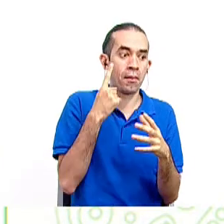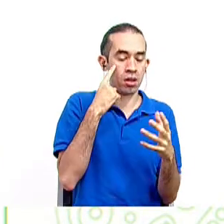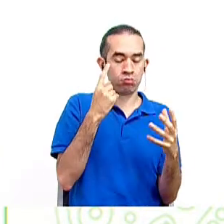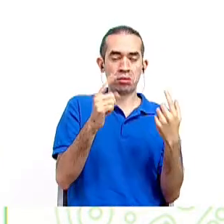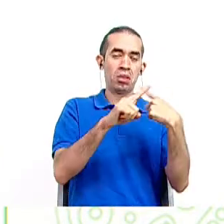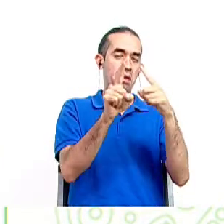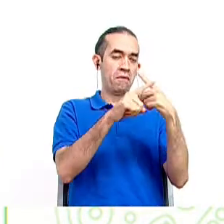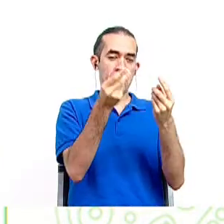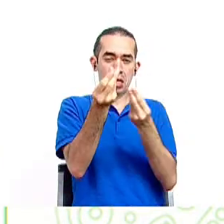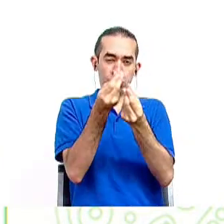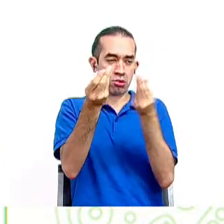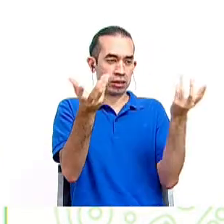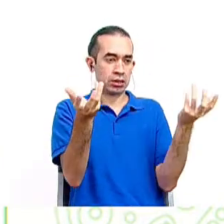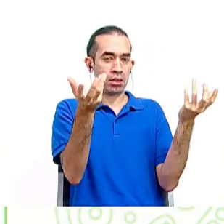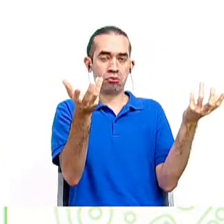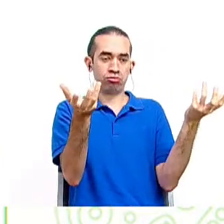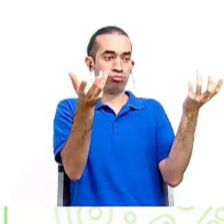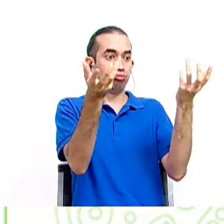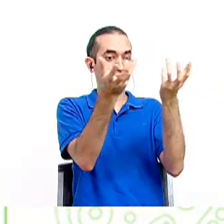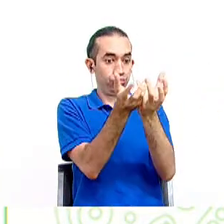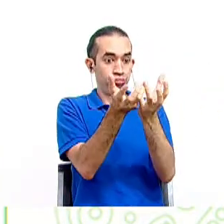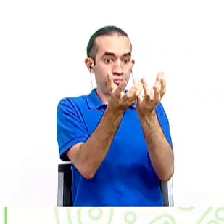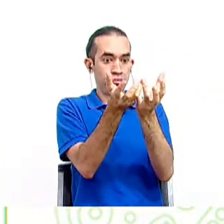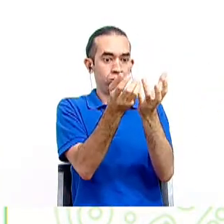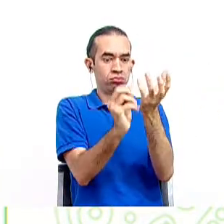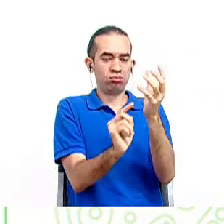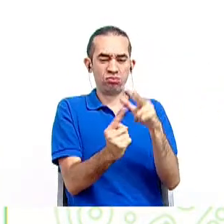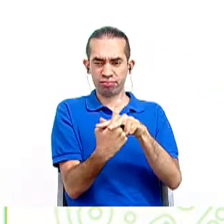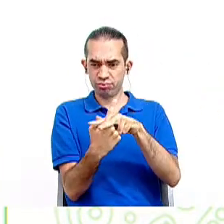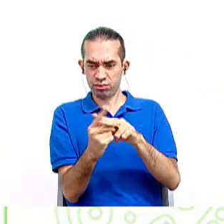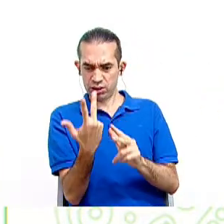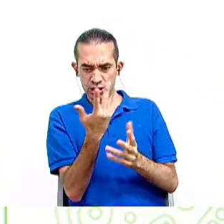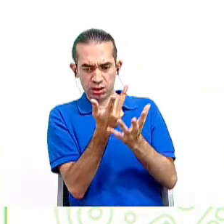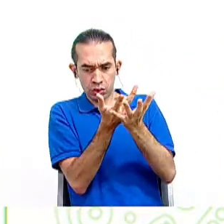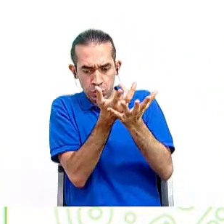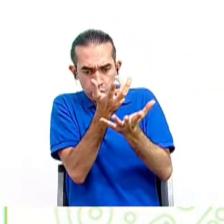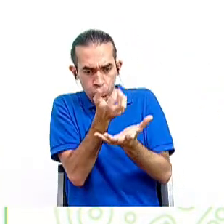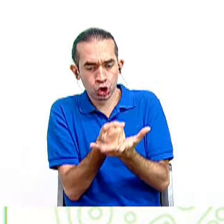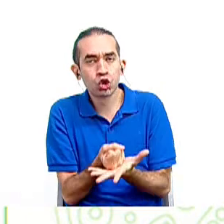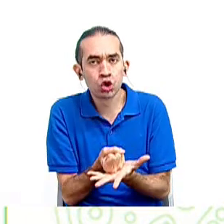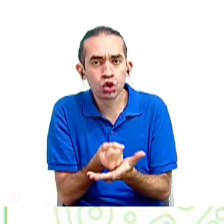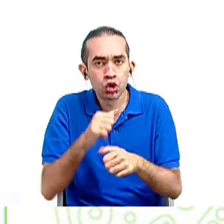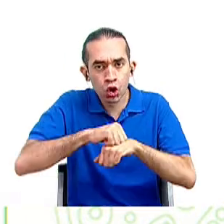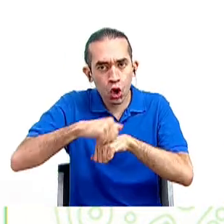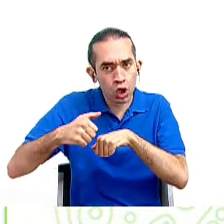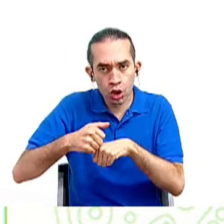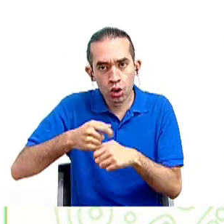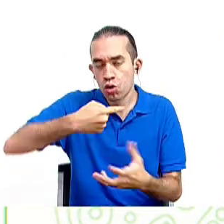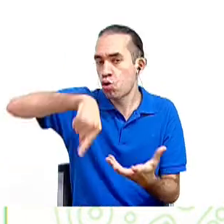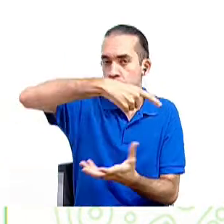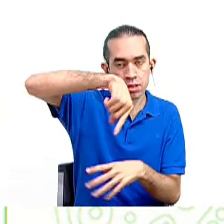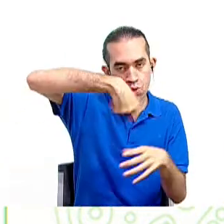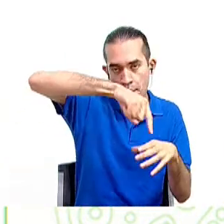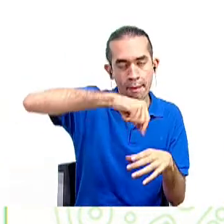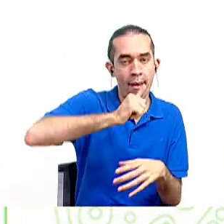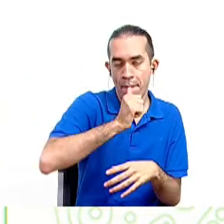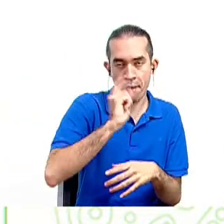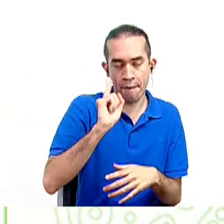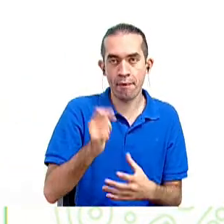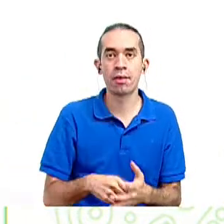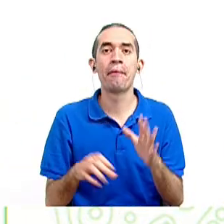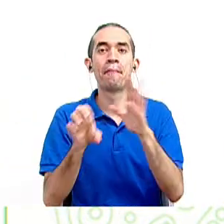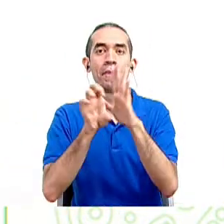compuestos diferentes, pero cuando los combino aparece un tercer compuesto que es un sólido que no se disuelve en agua. Vamos a ver